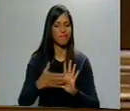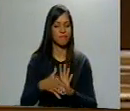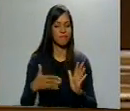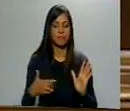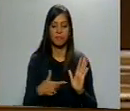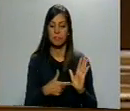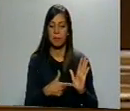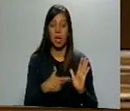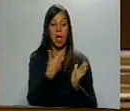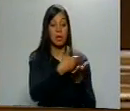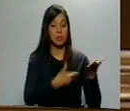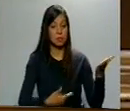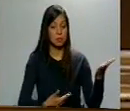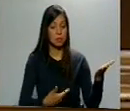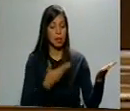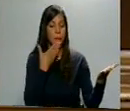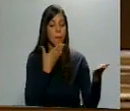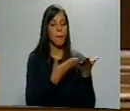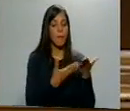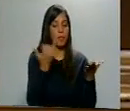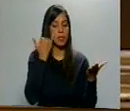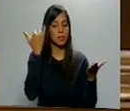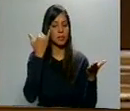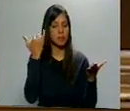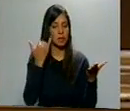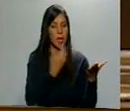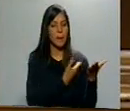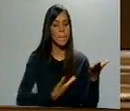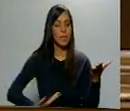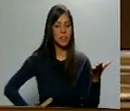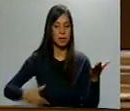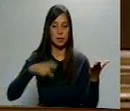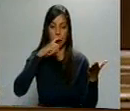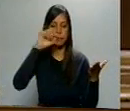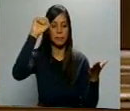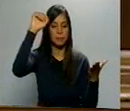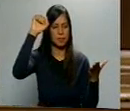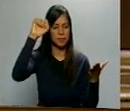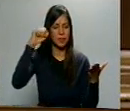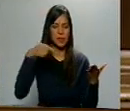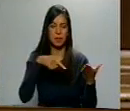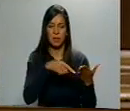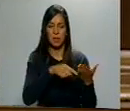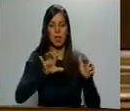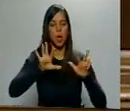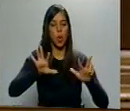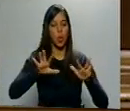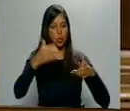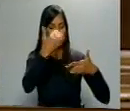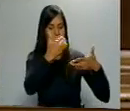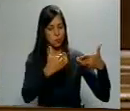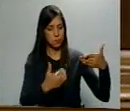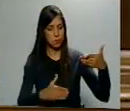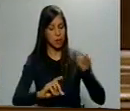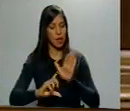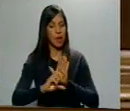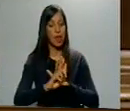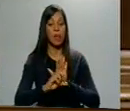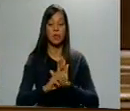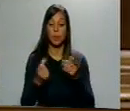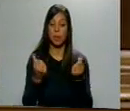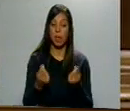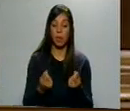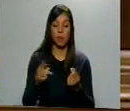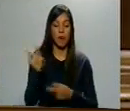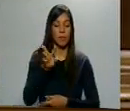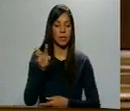fue presentada por propuesta del presidente de la República en el marco de las 8 leyes en el ámbito